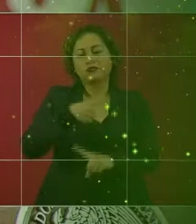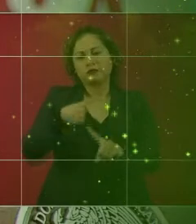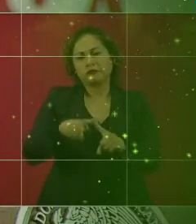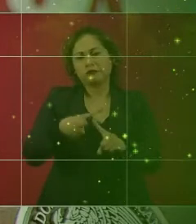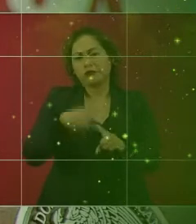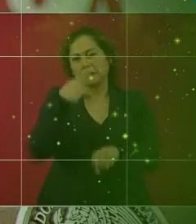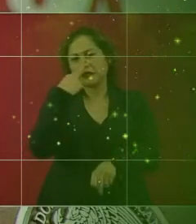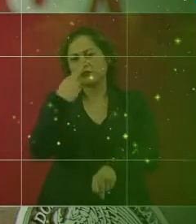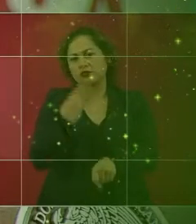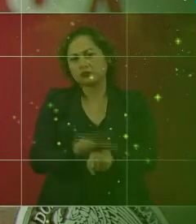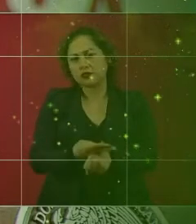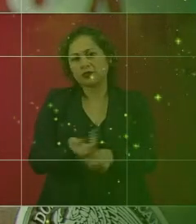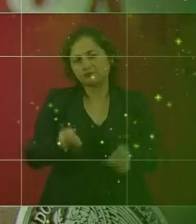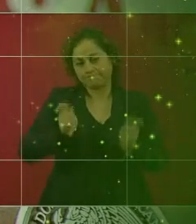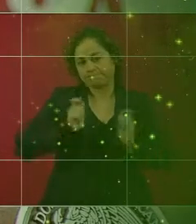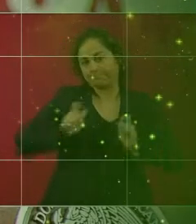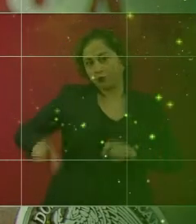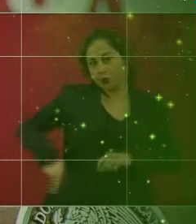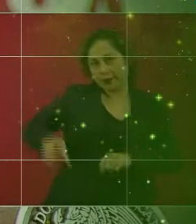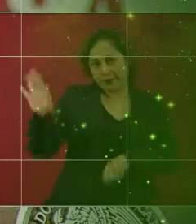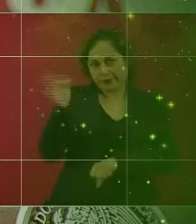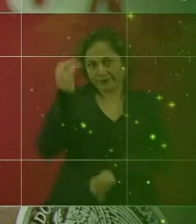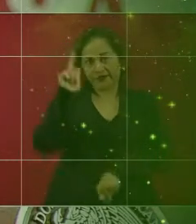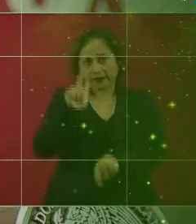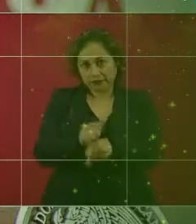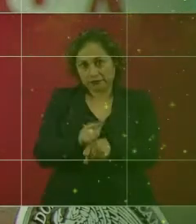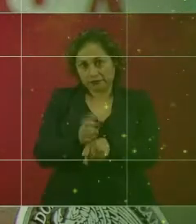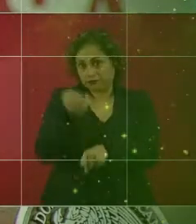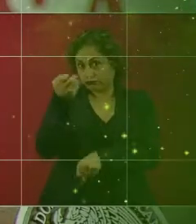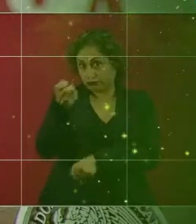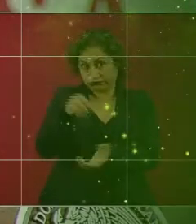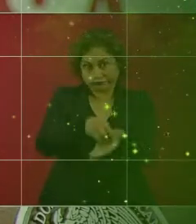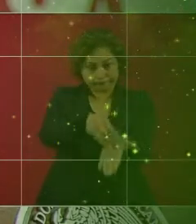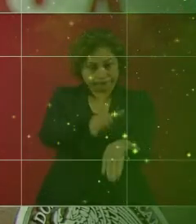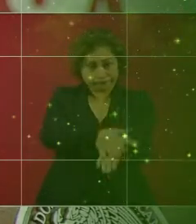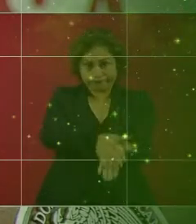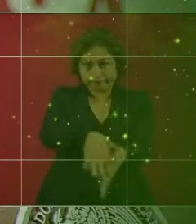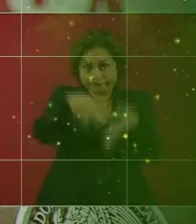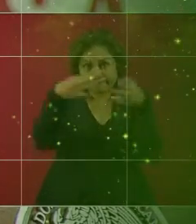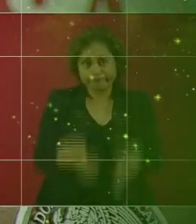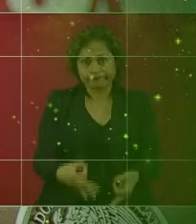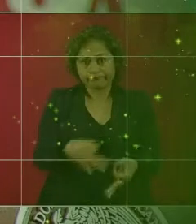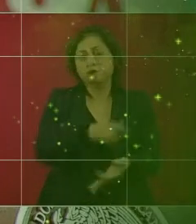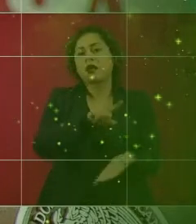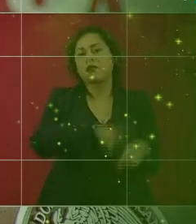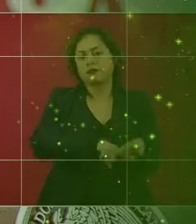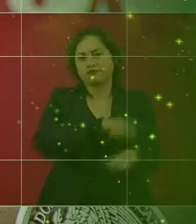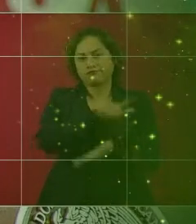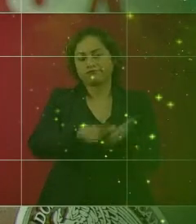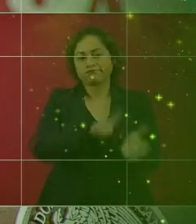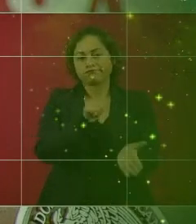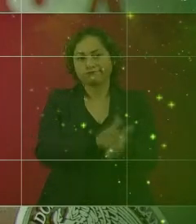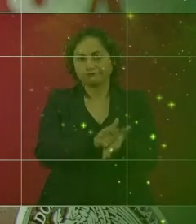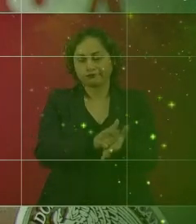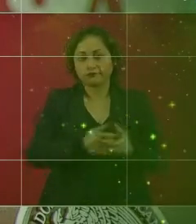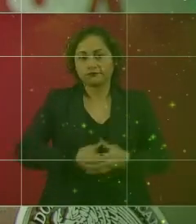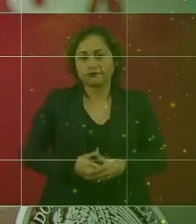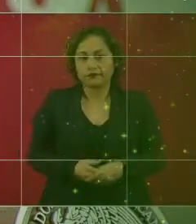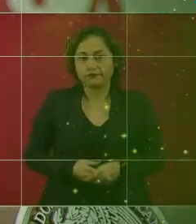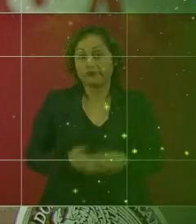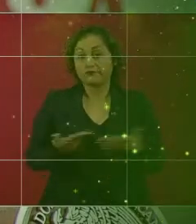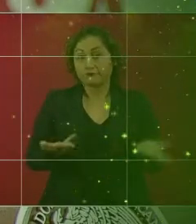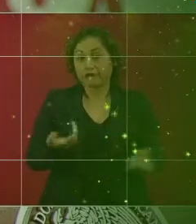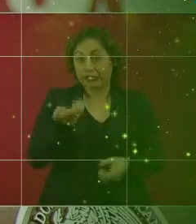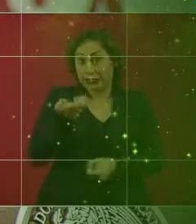federal. De eso está establecido en las leyes. Y hay un